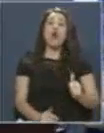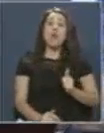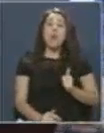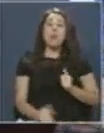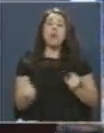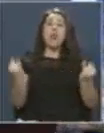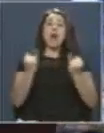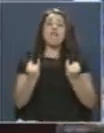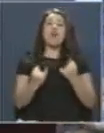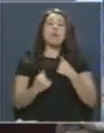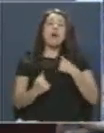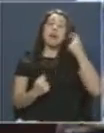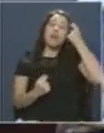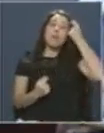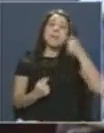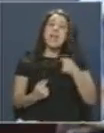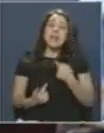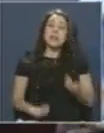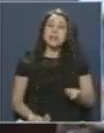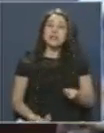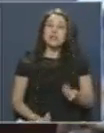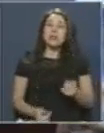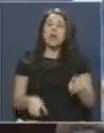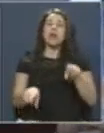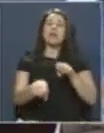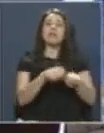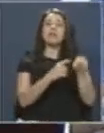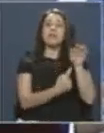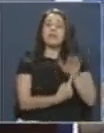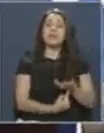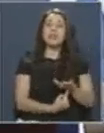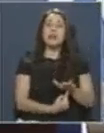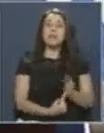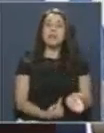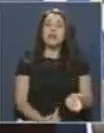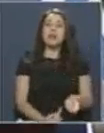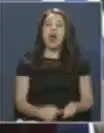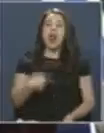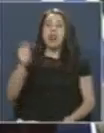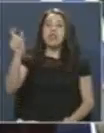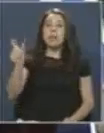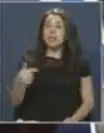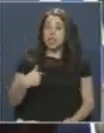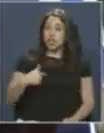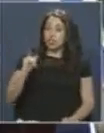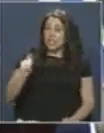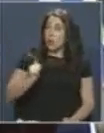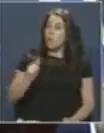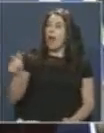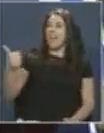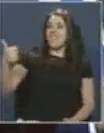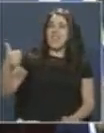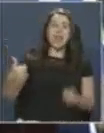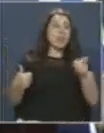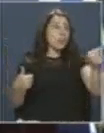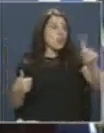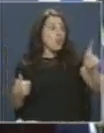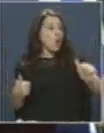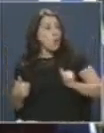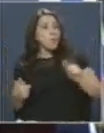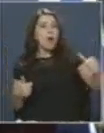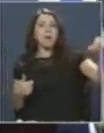personales que discriminan a los que lo cumplen, por lo tanto son los buenos, y a los que no, porque